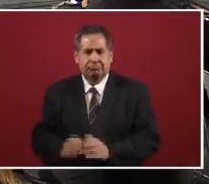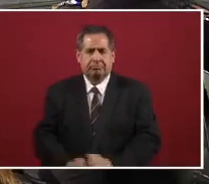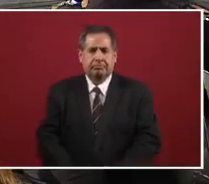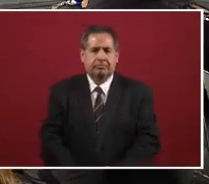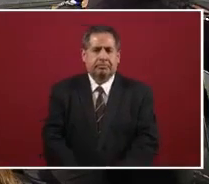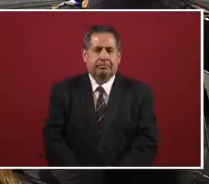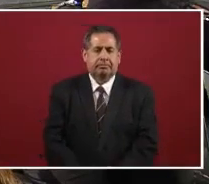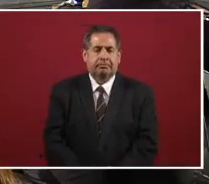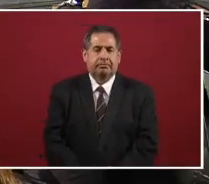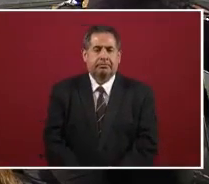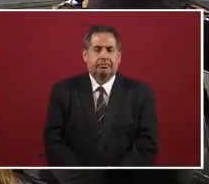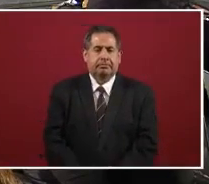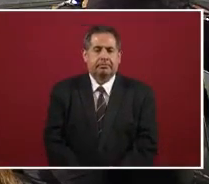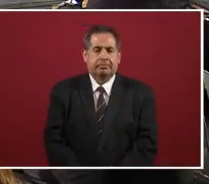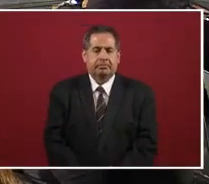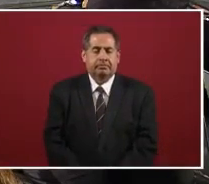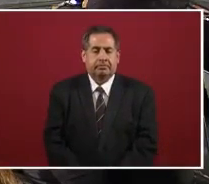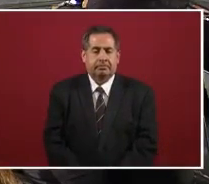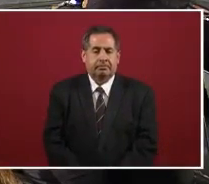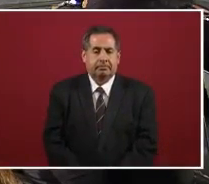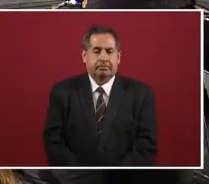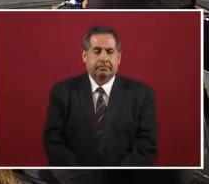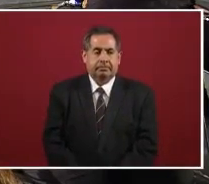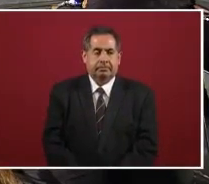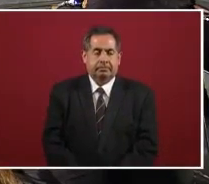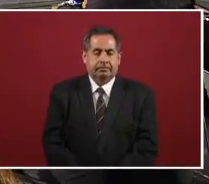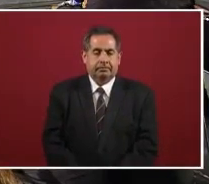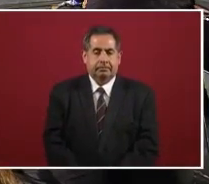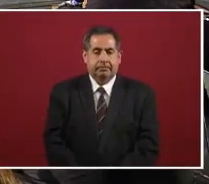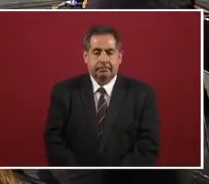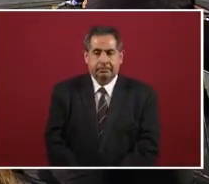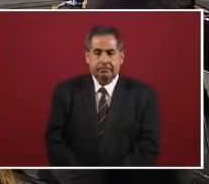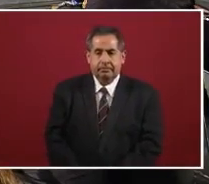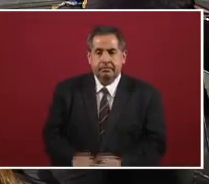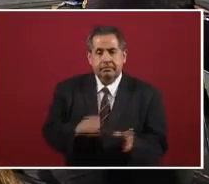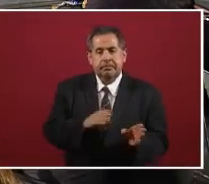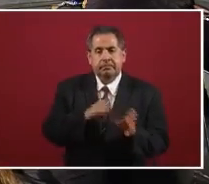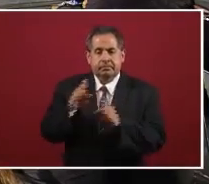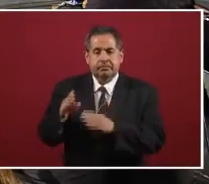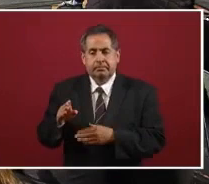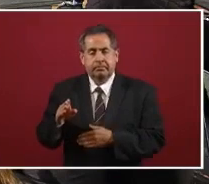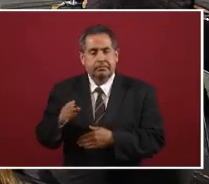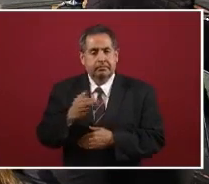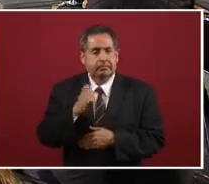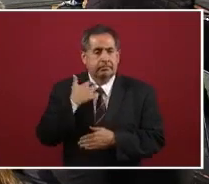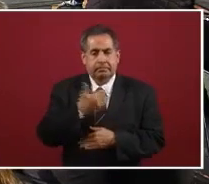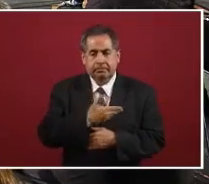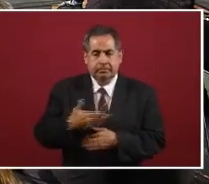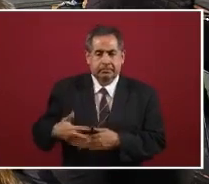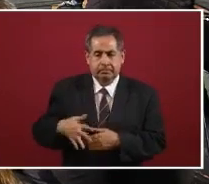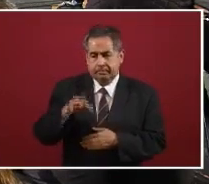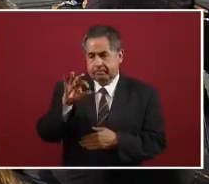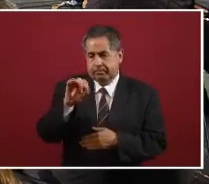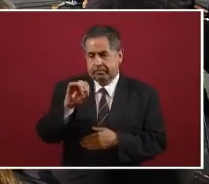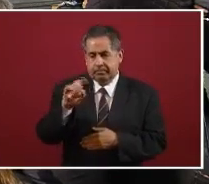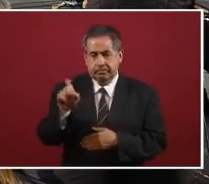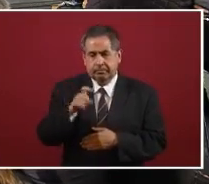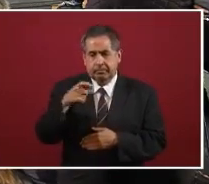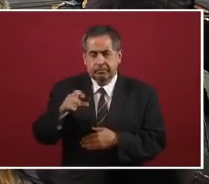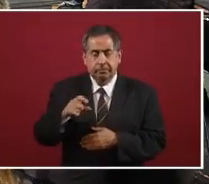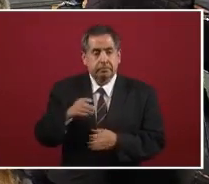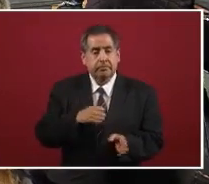Lo siguiente es Fox. solo en el caso de